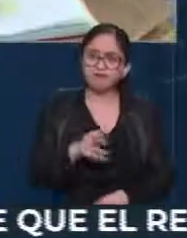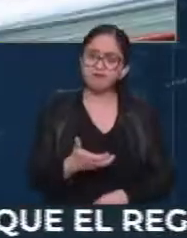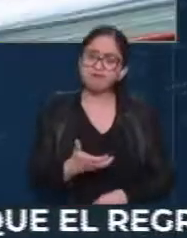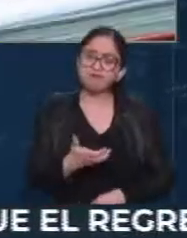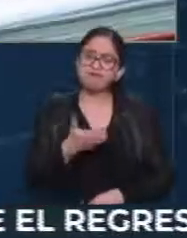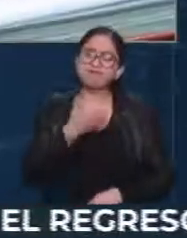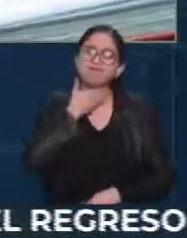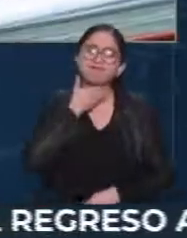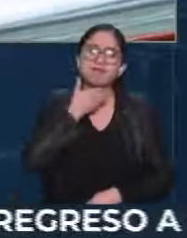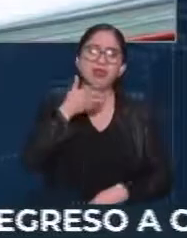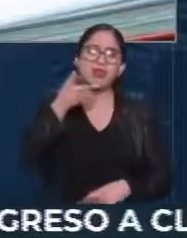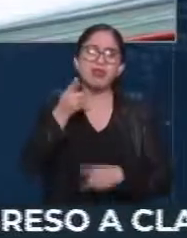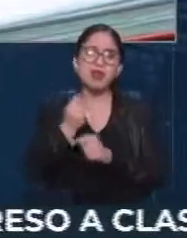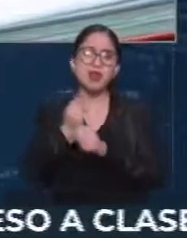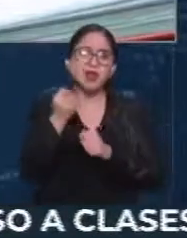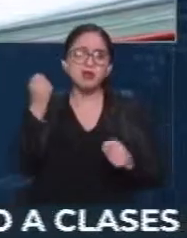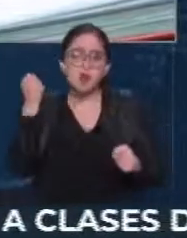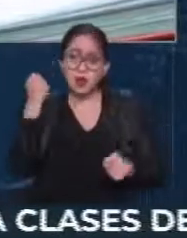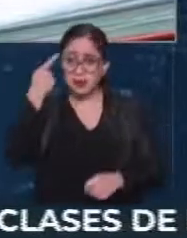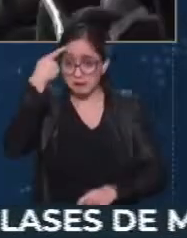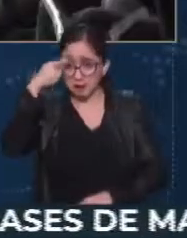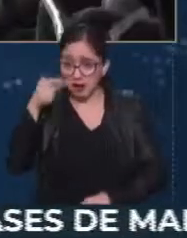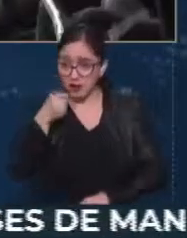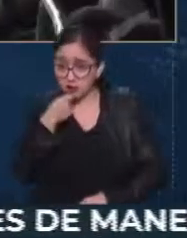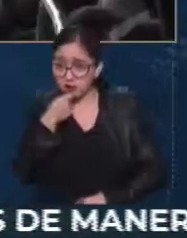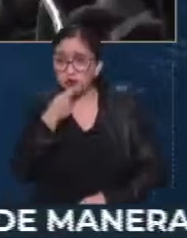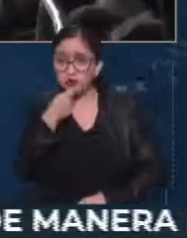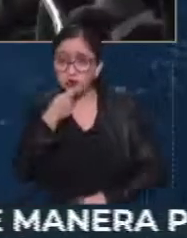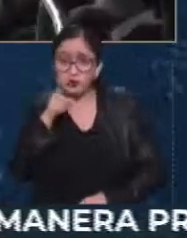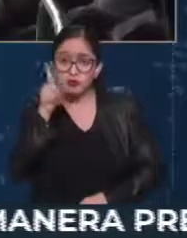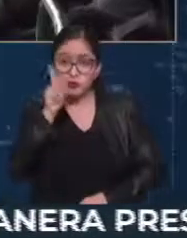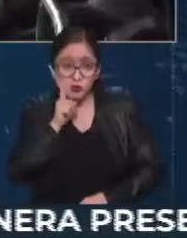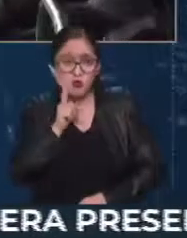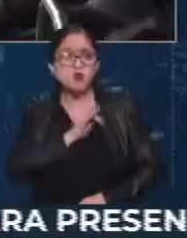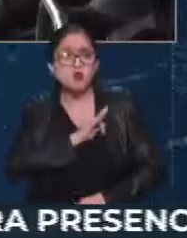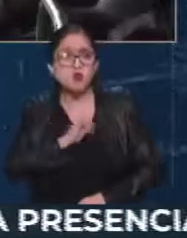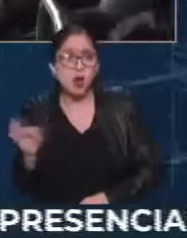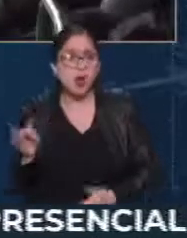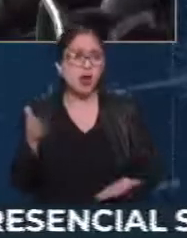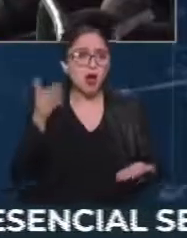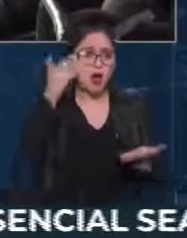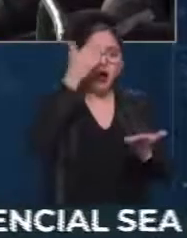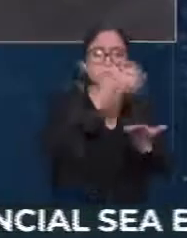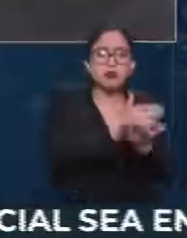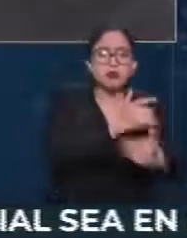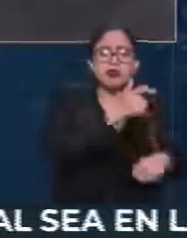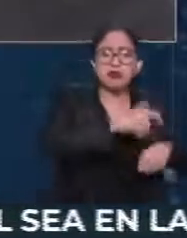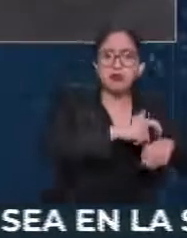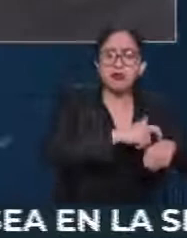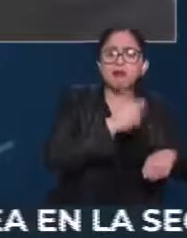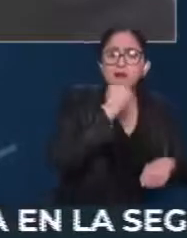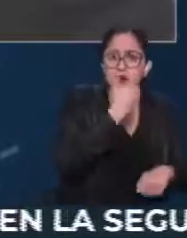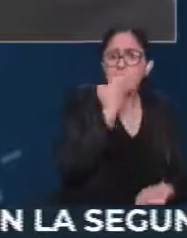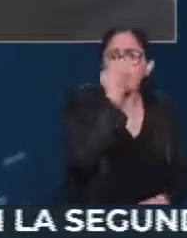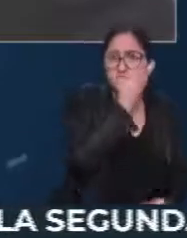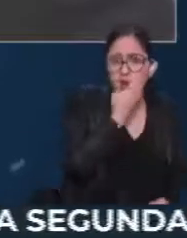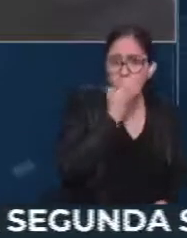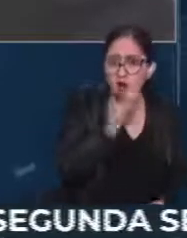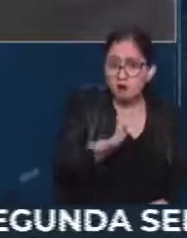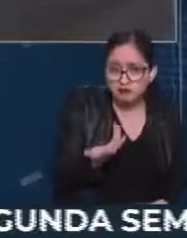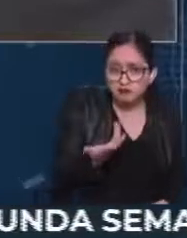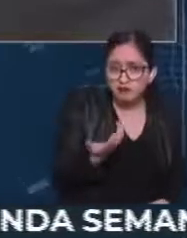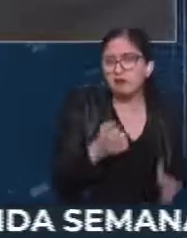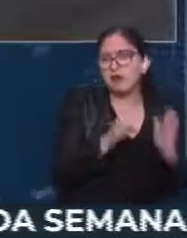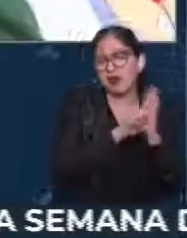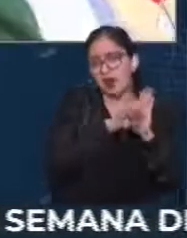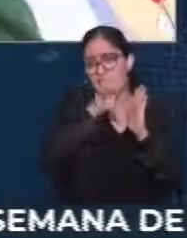que los niños puedan llegar a las aulas y las niñas, ¿sí? Es decir, si los niños brotasen en las escuelas y no se